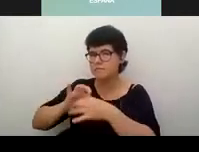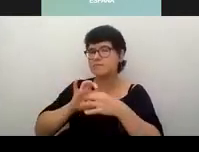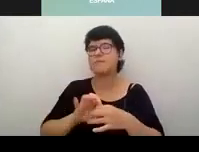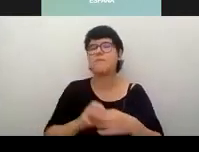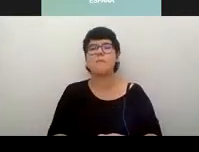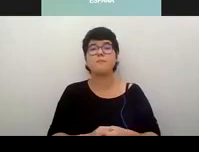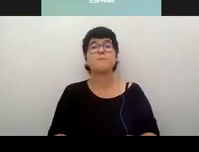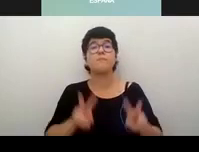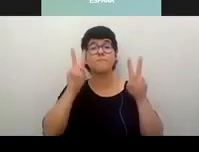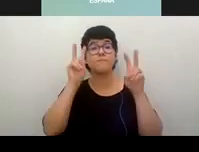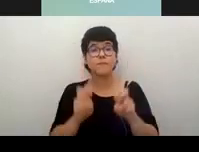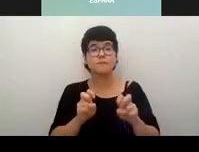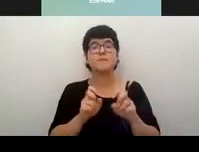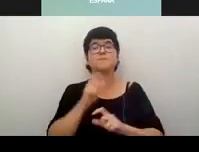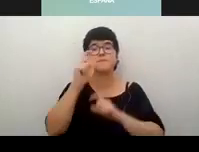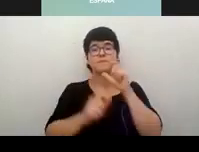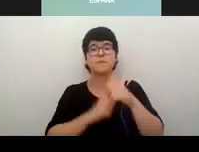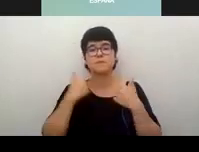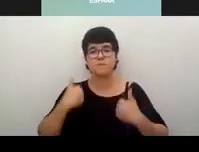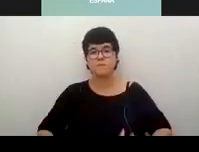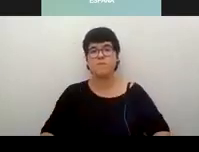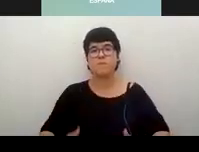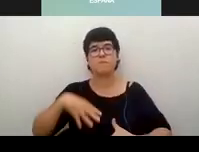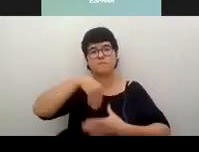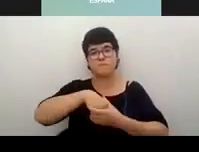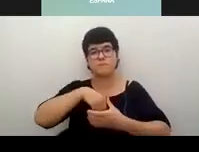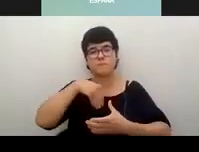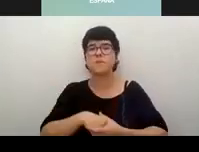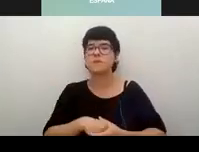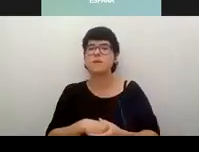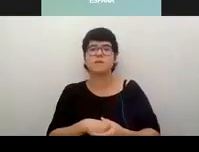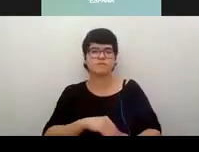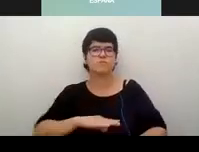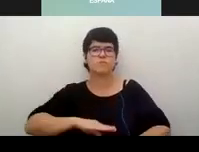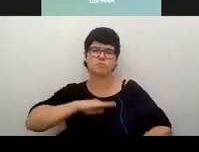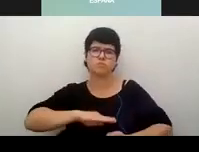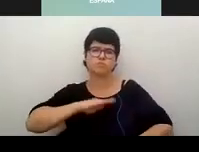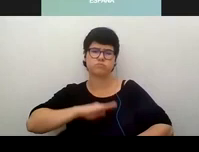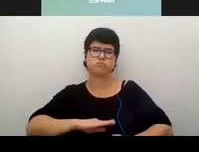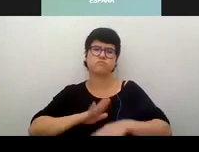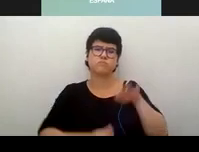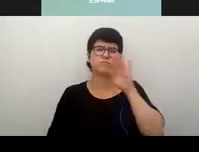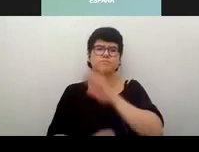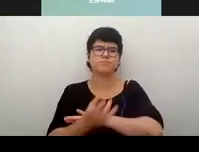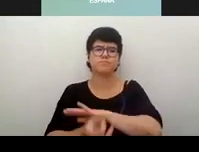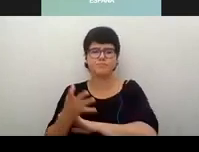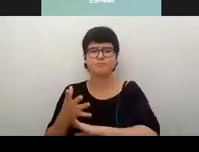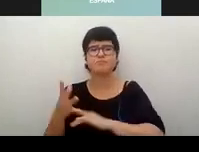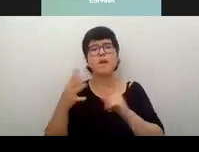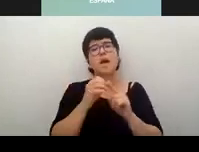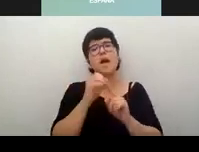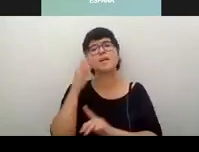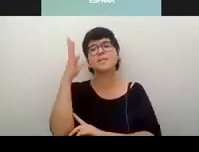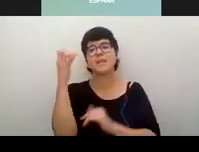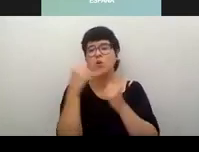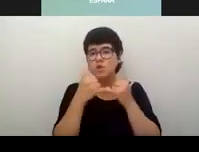nivel intestinal son muy capaces de producir determinados neurotransmisores, la serotonina, la